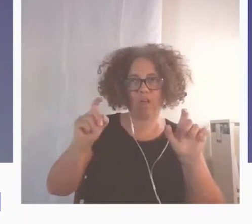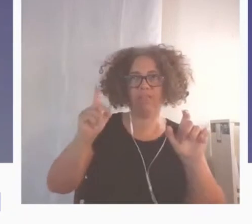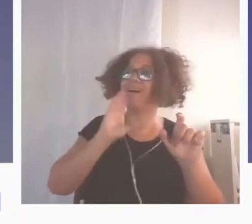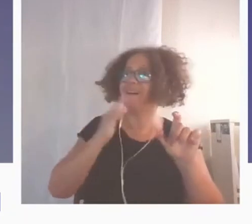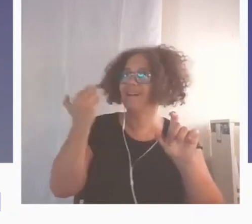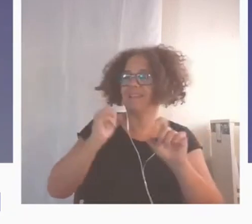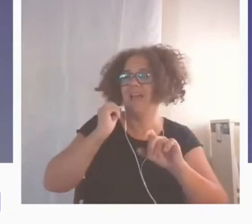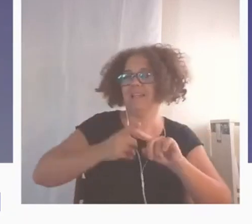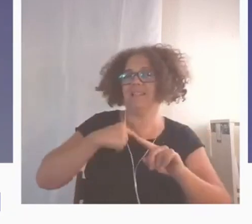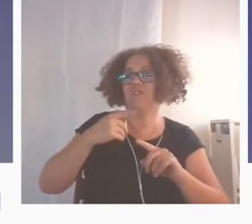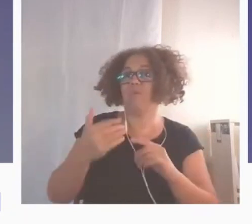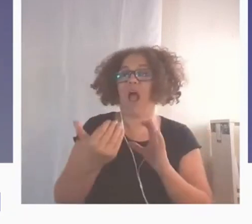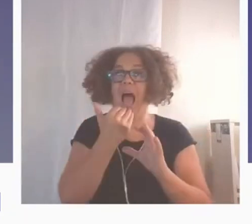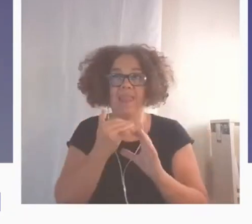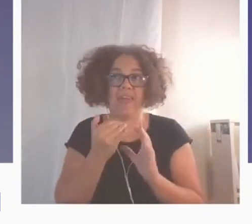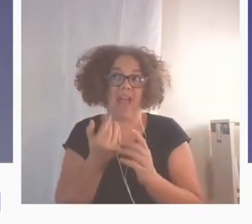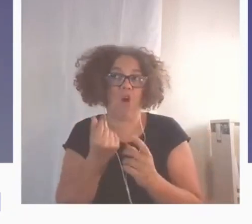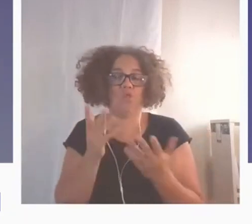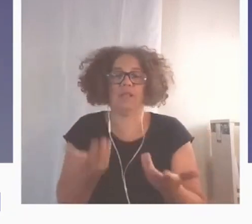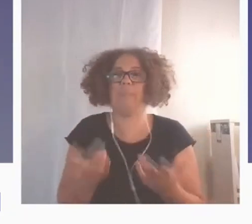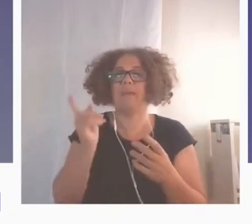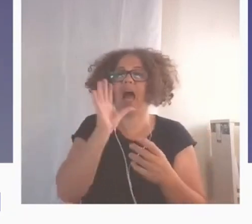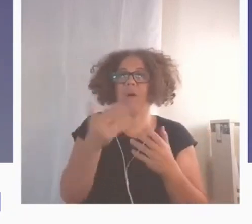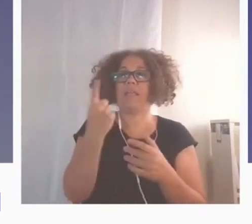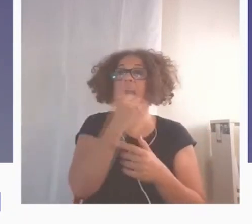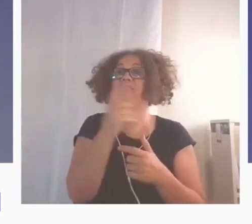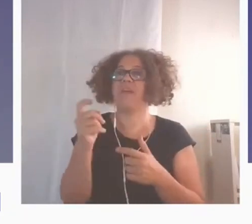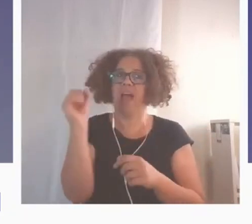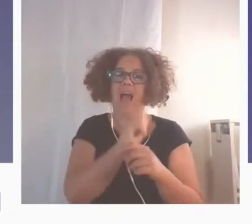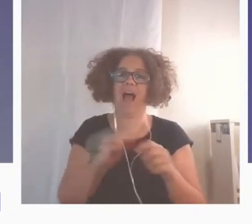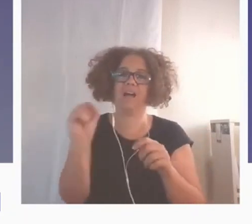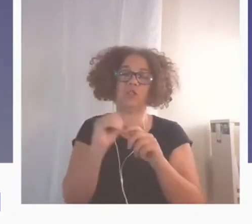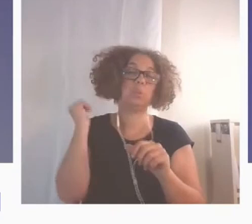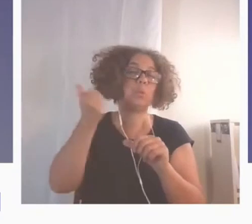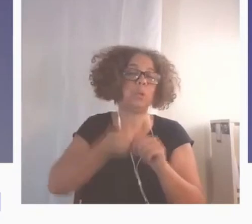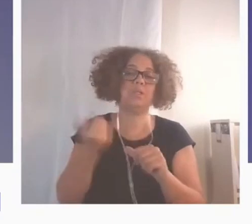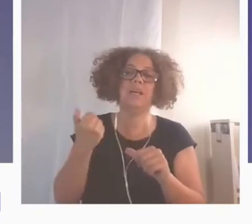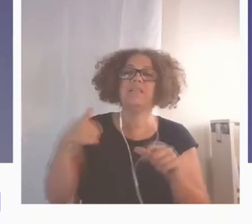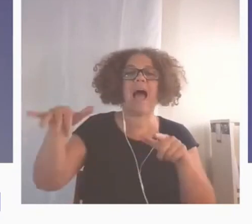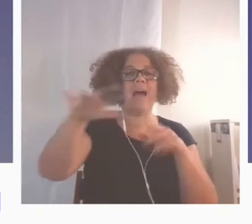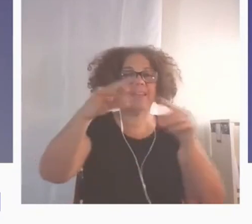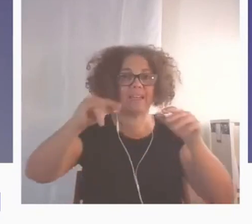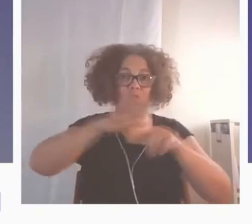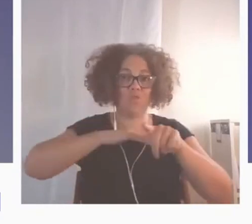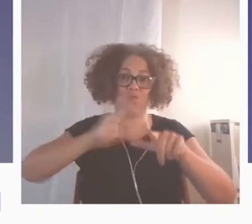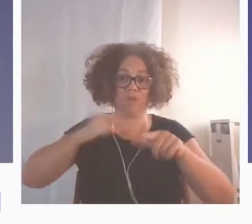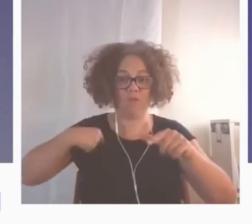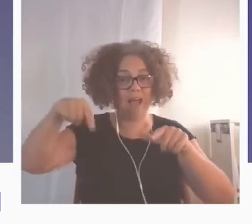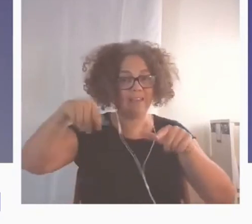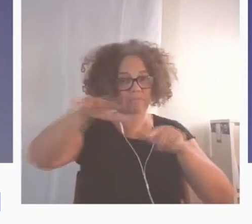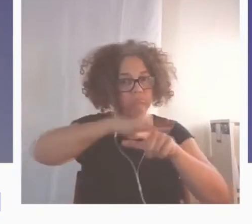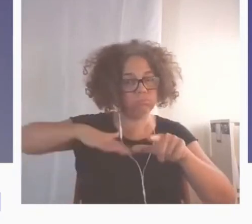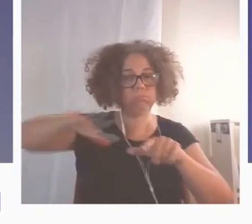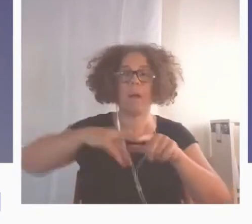fue Caja de Ahorros, bueno, pues llevamos haciendo más de 100 años en el territorio de Vizcaya por conseguir una sociedad más justa,